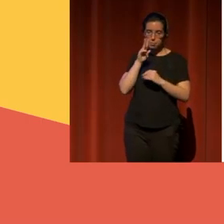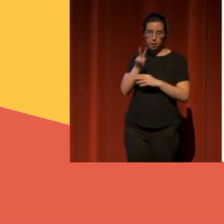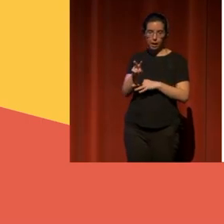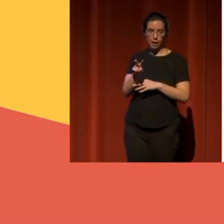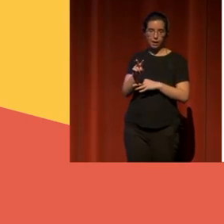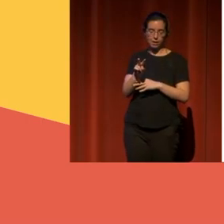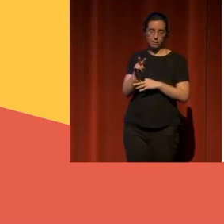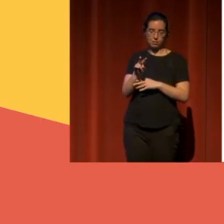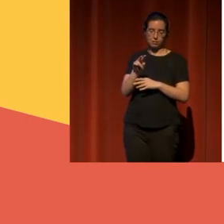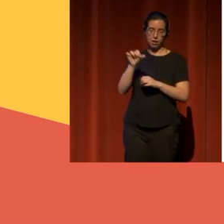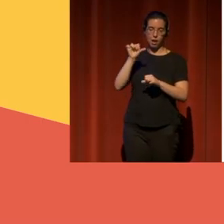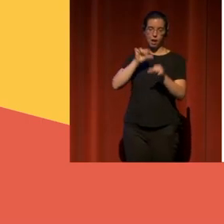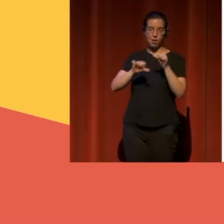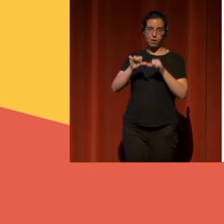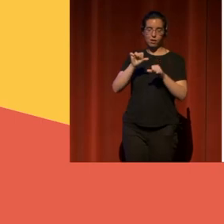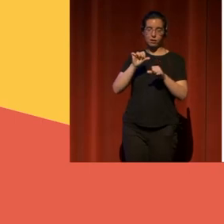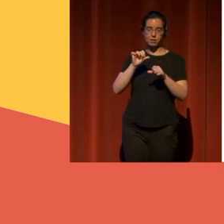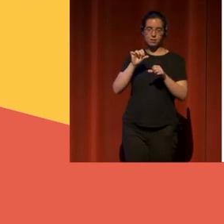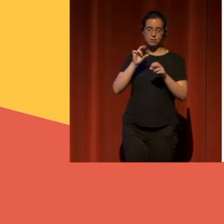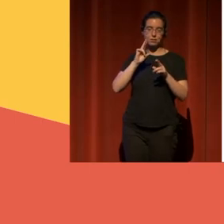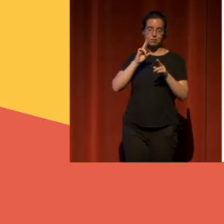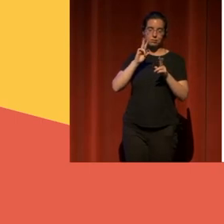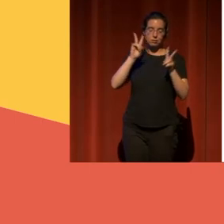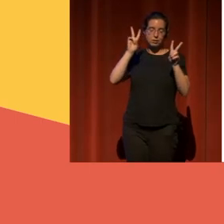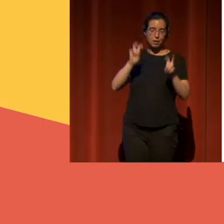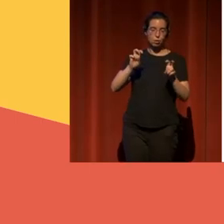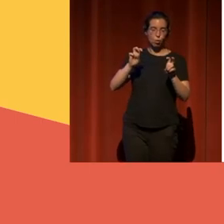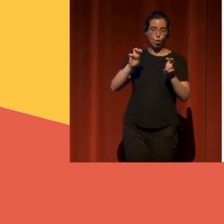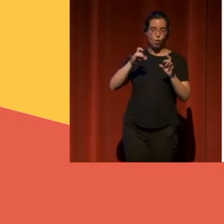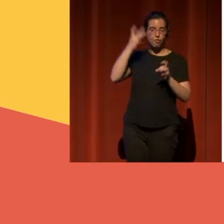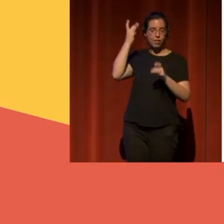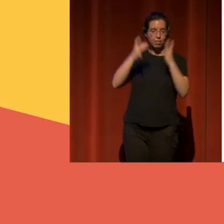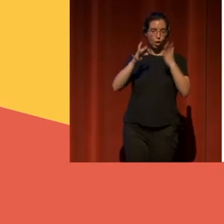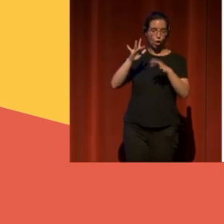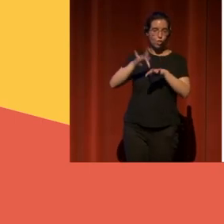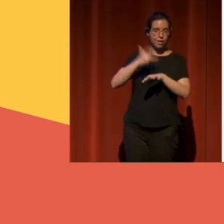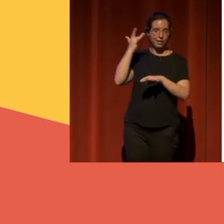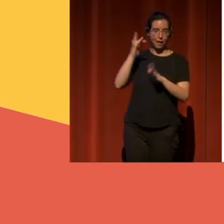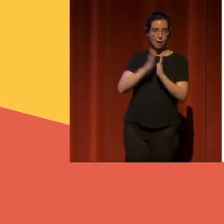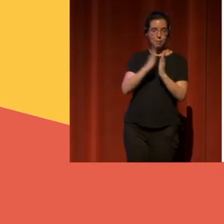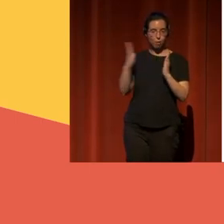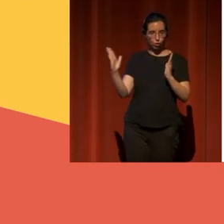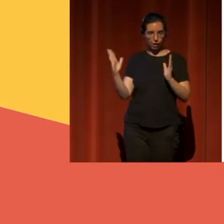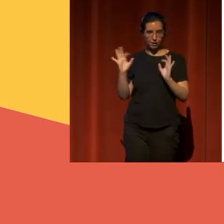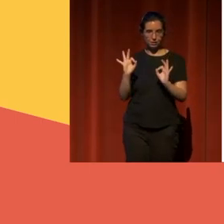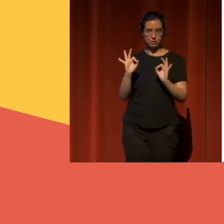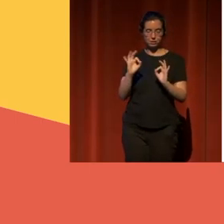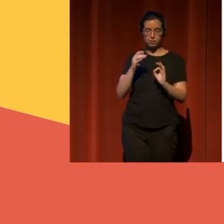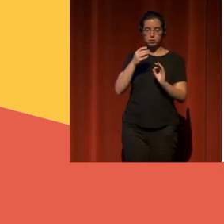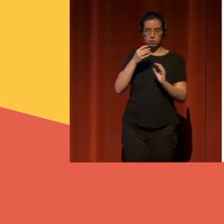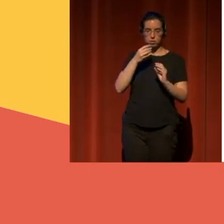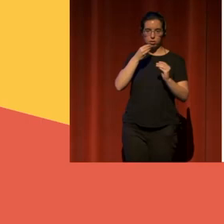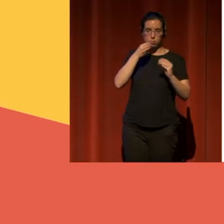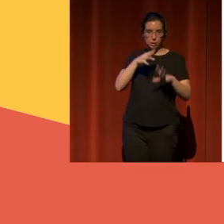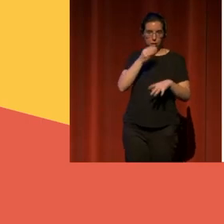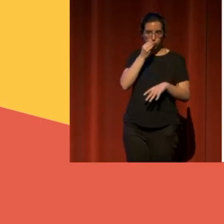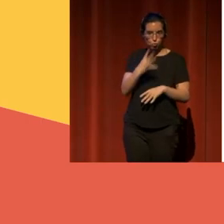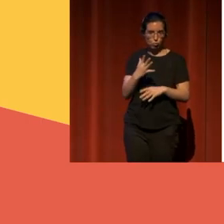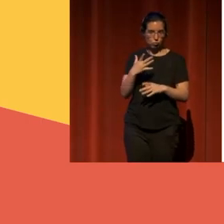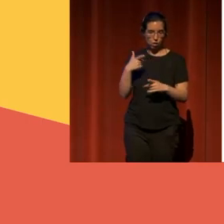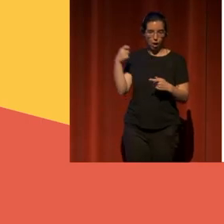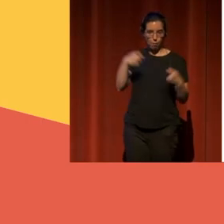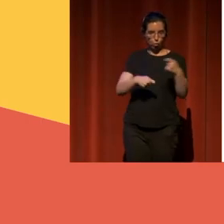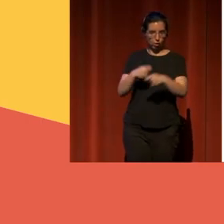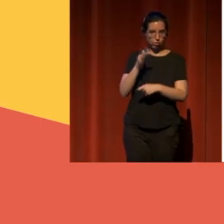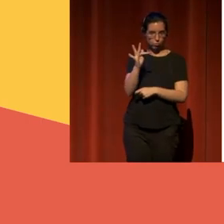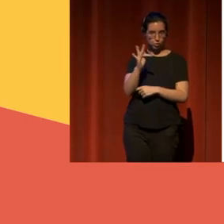de este laboratorio, que se titula Ficción digital en bibliotecas y que es una muy, muy buena experiencia y una buena aportación. Y